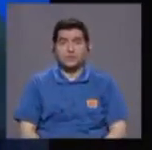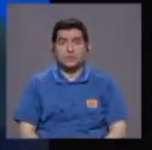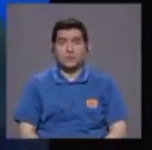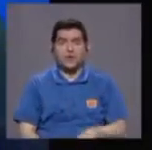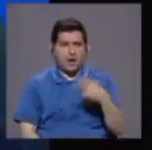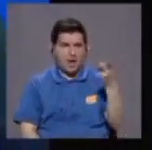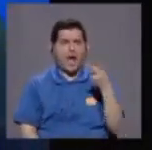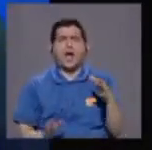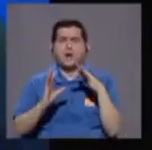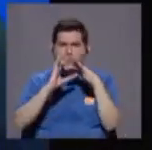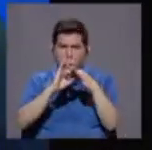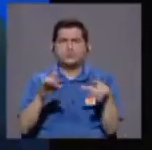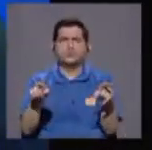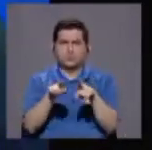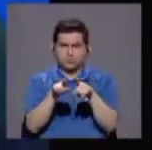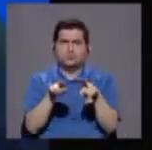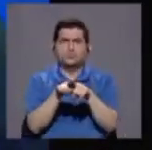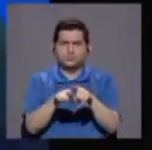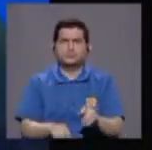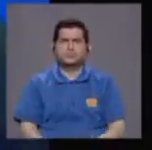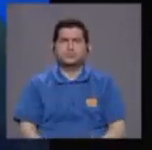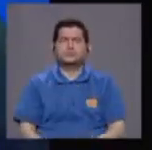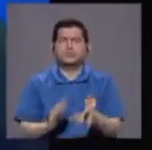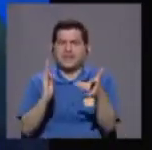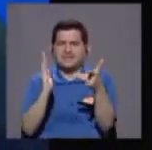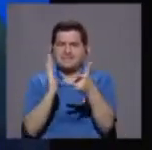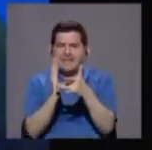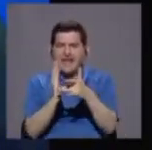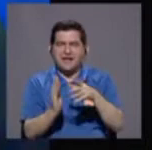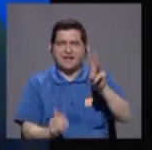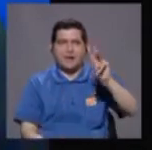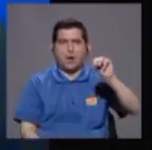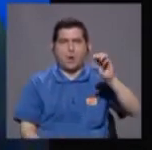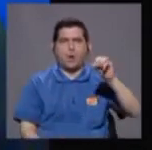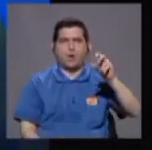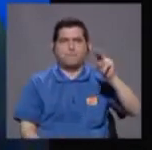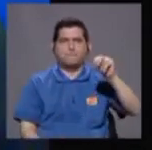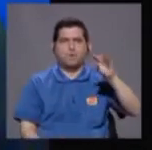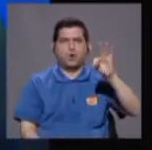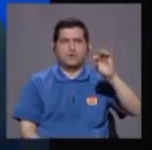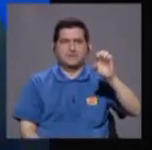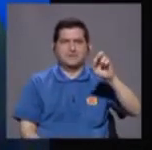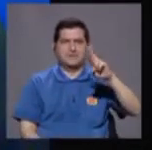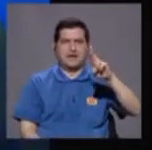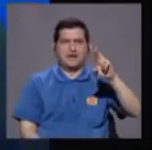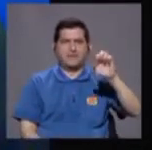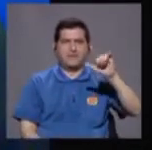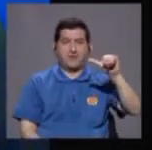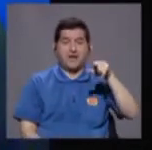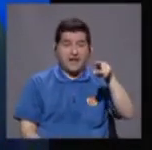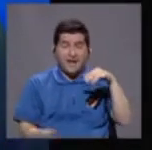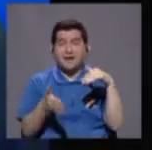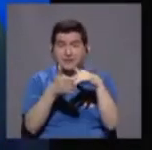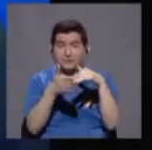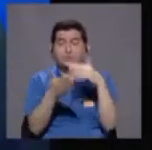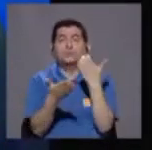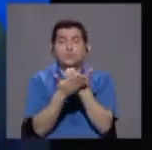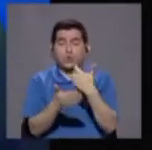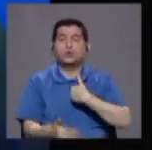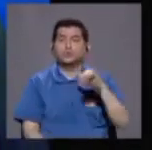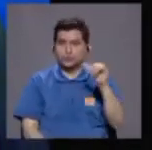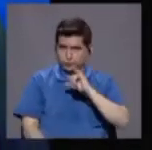estuvimos juntos también en el TEC de Monterrey. Él estaba estudiando economía, yo